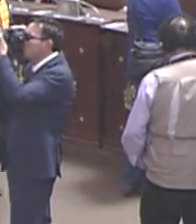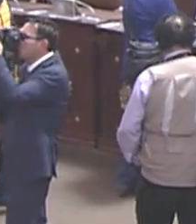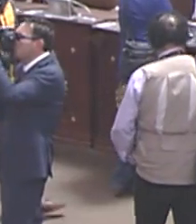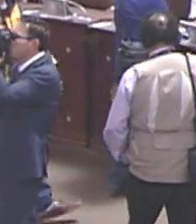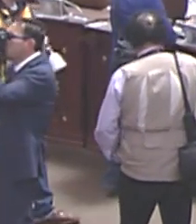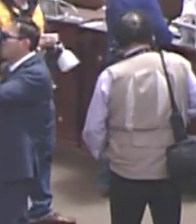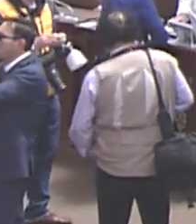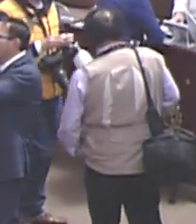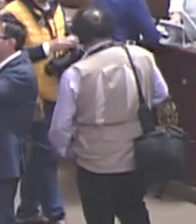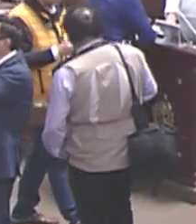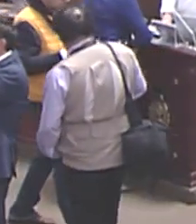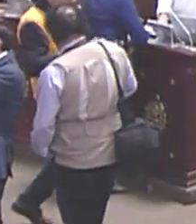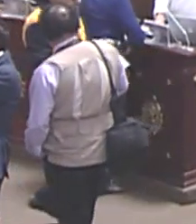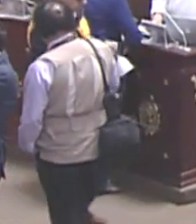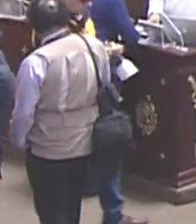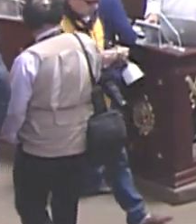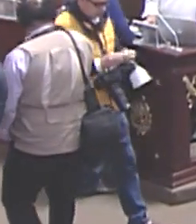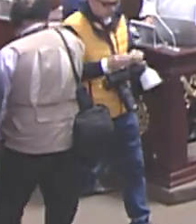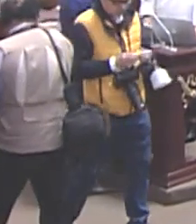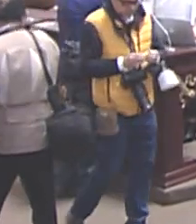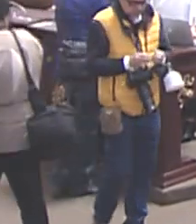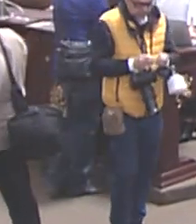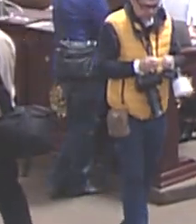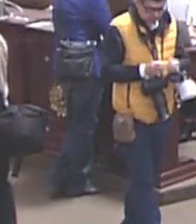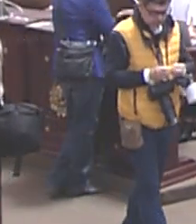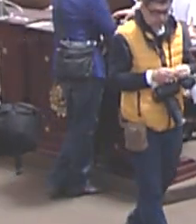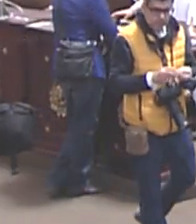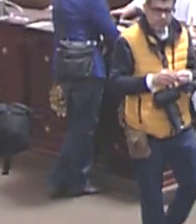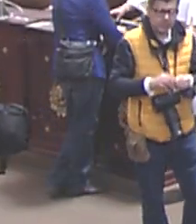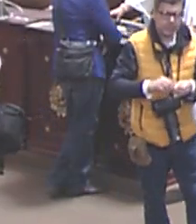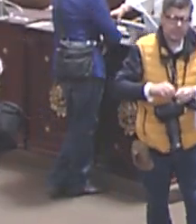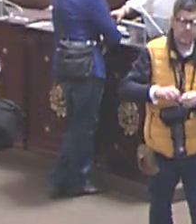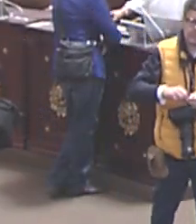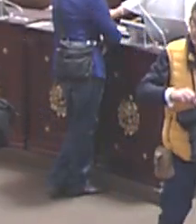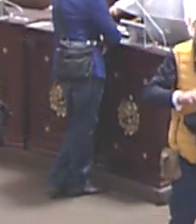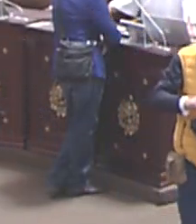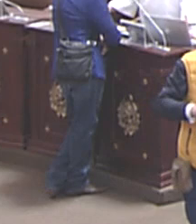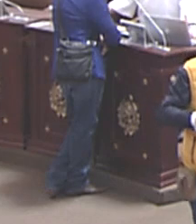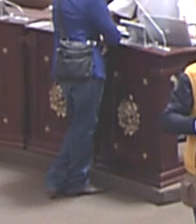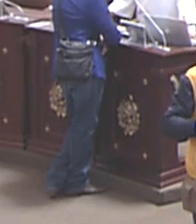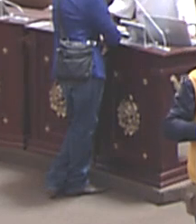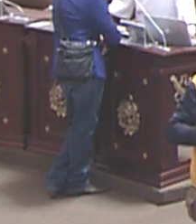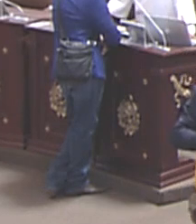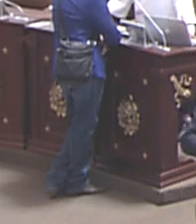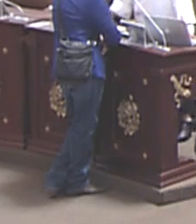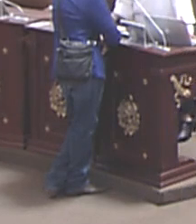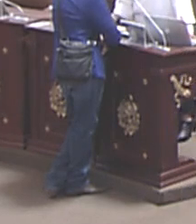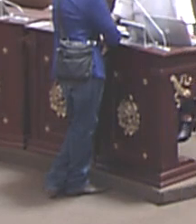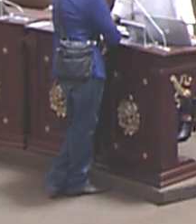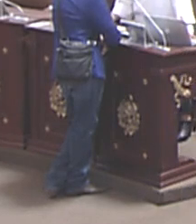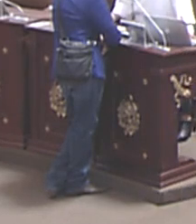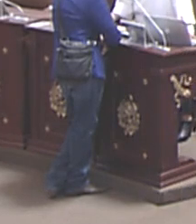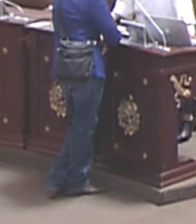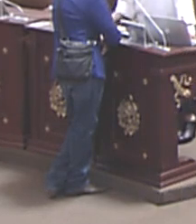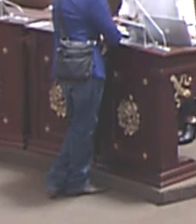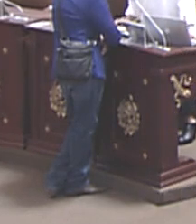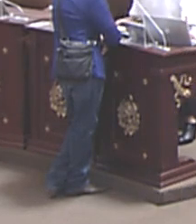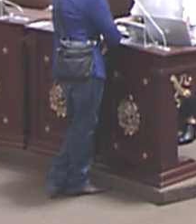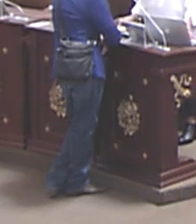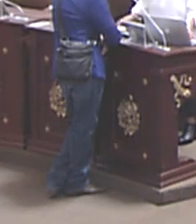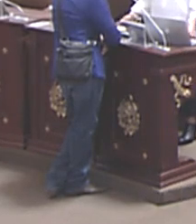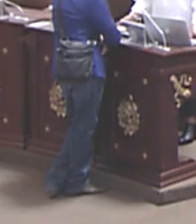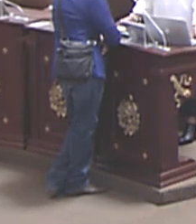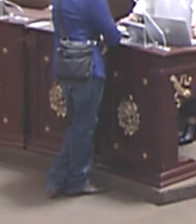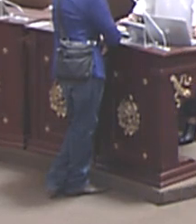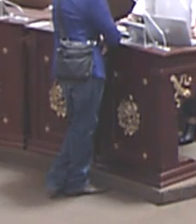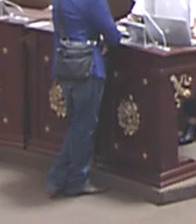El diputado Guillermo el suplente de la diputada Leonor Gómez Otegui, José